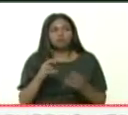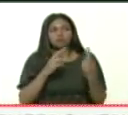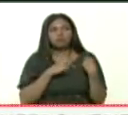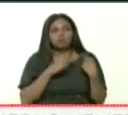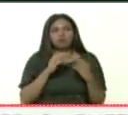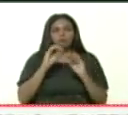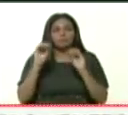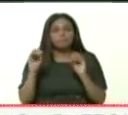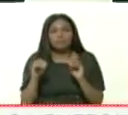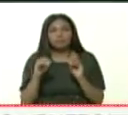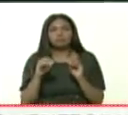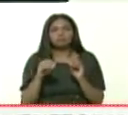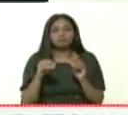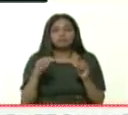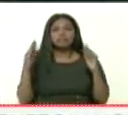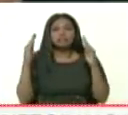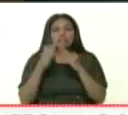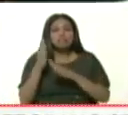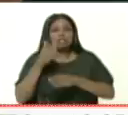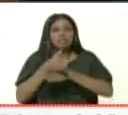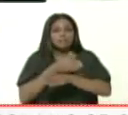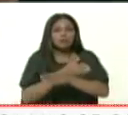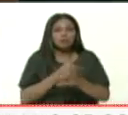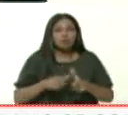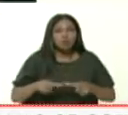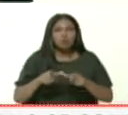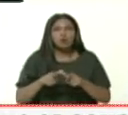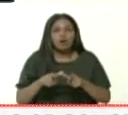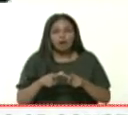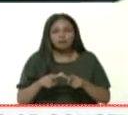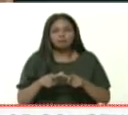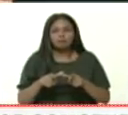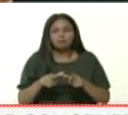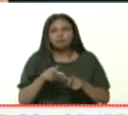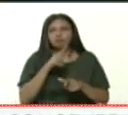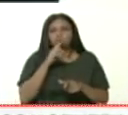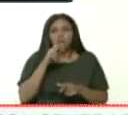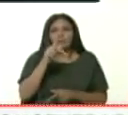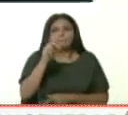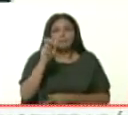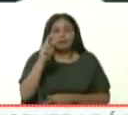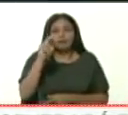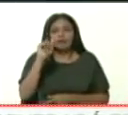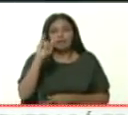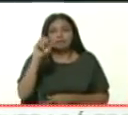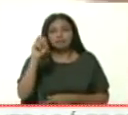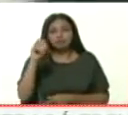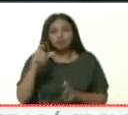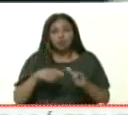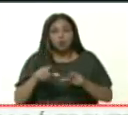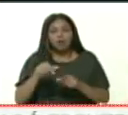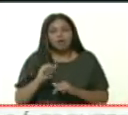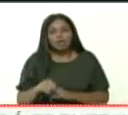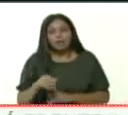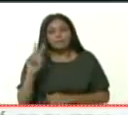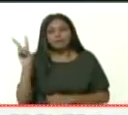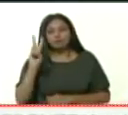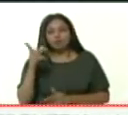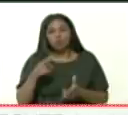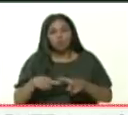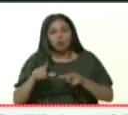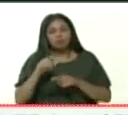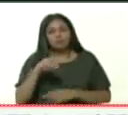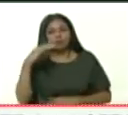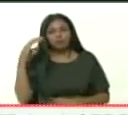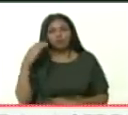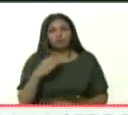de la llamada Casa de Pique, que se encuentra en una localidad denominada localidad El Paraíso, que tiene una parte en Venezuela y otra parte en